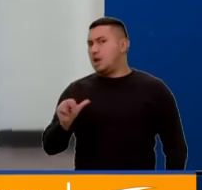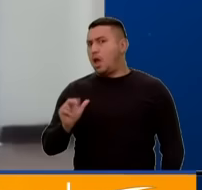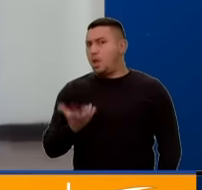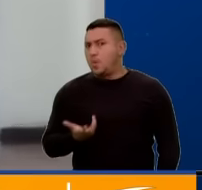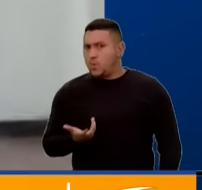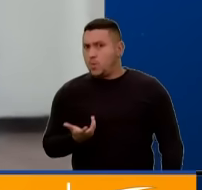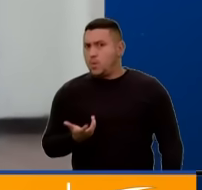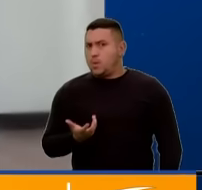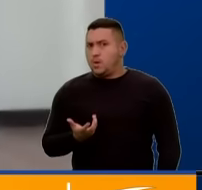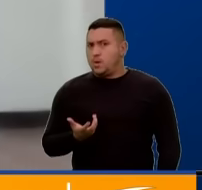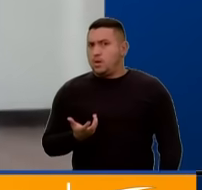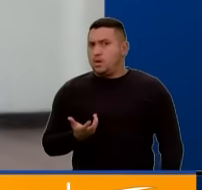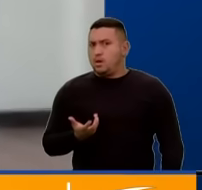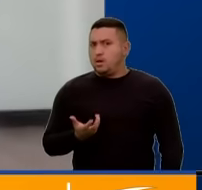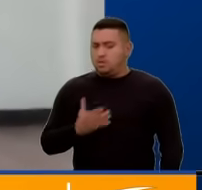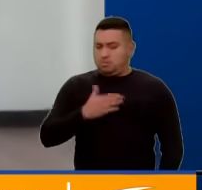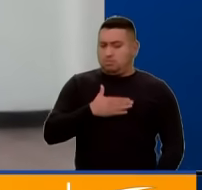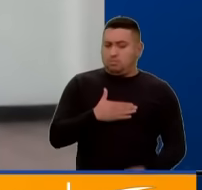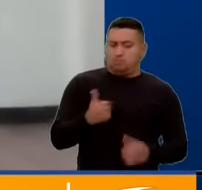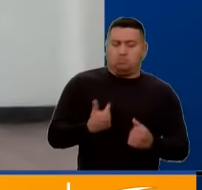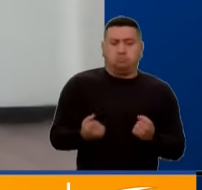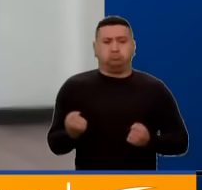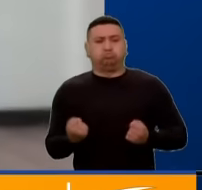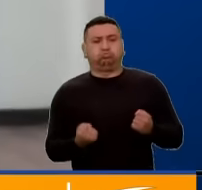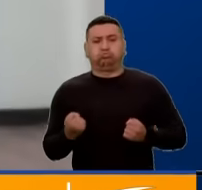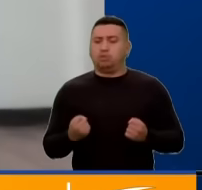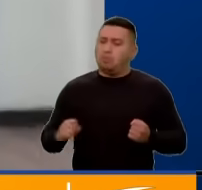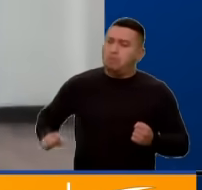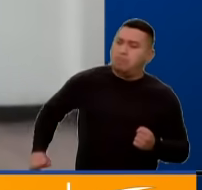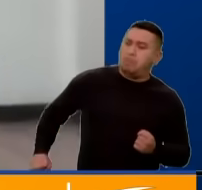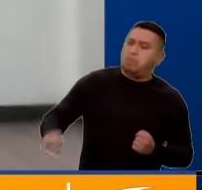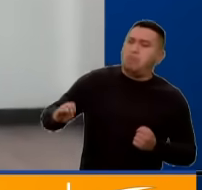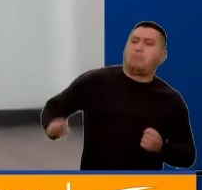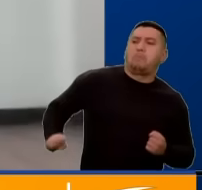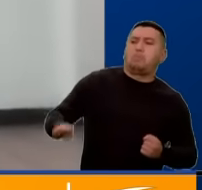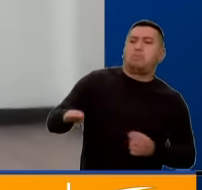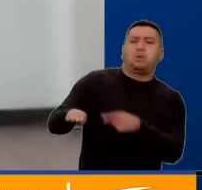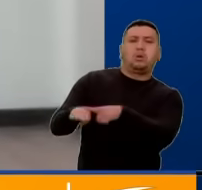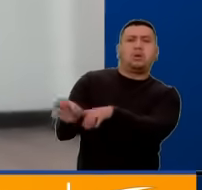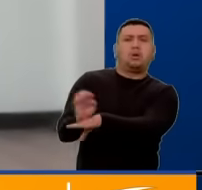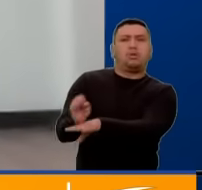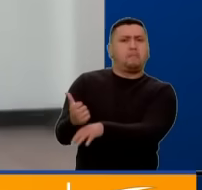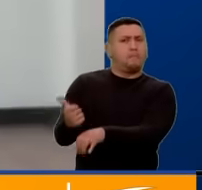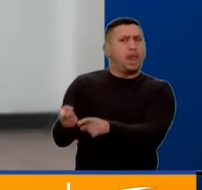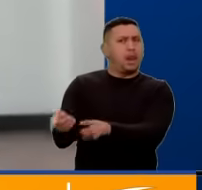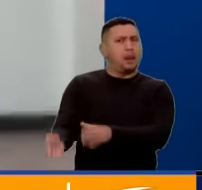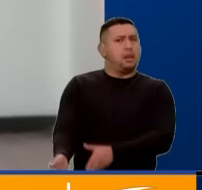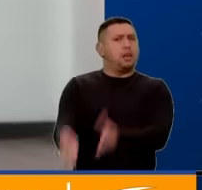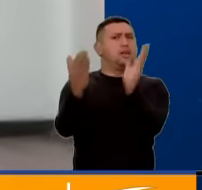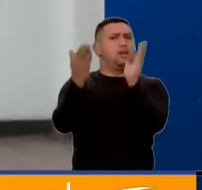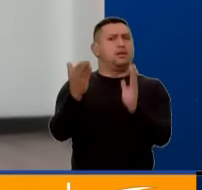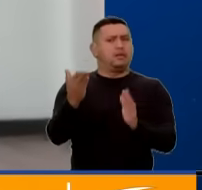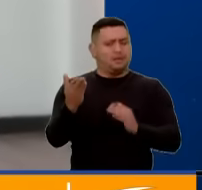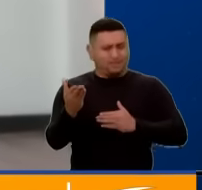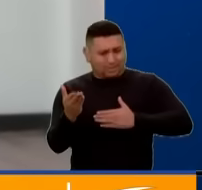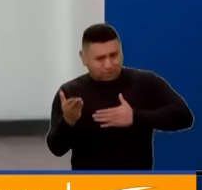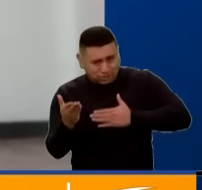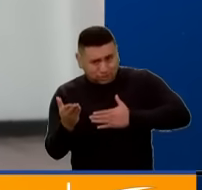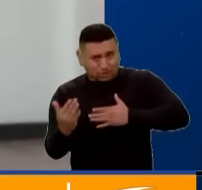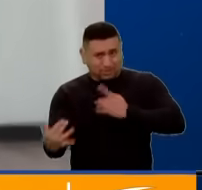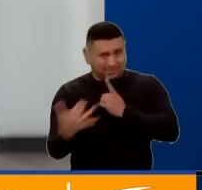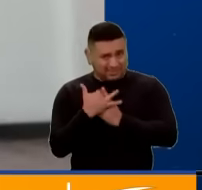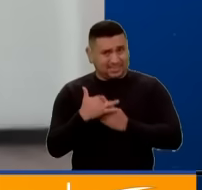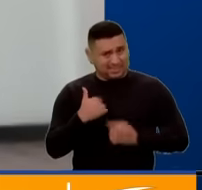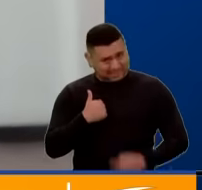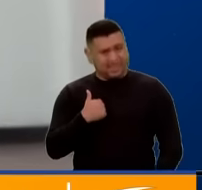eso. Entonces yo veo que pasan dos camionetas y no pasa nada, y preciso en el momento que yo voy pasando es donde sucede el